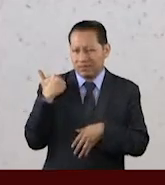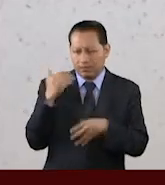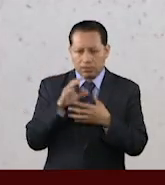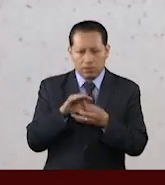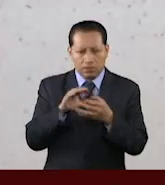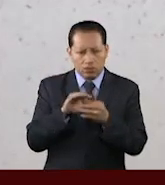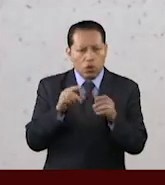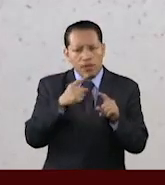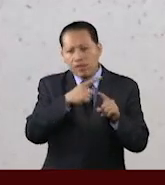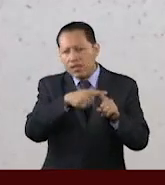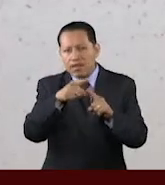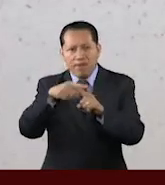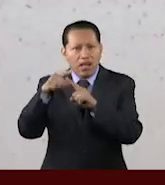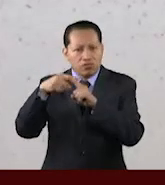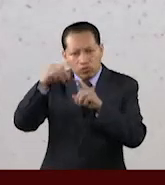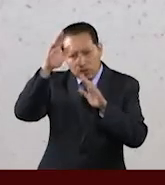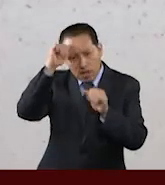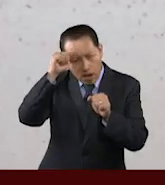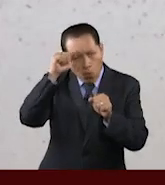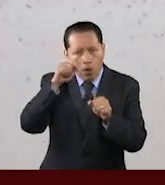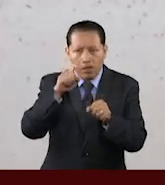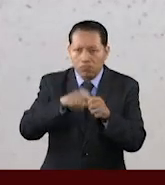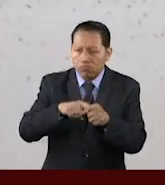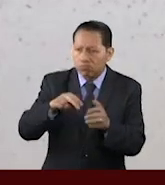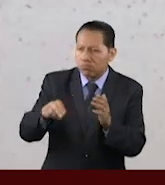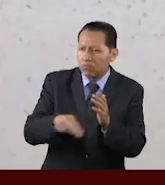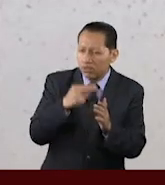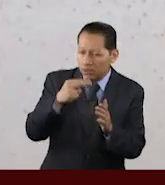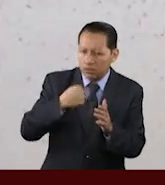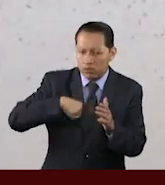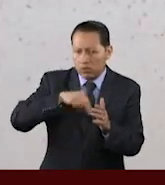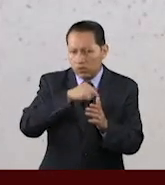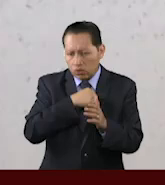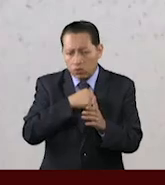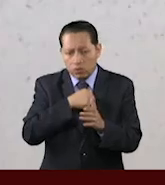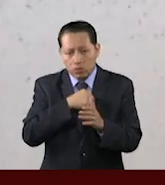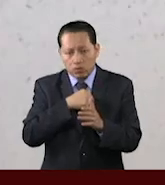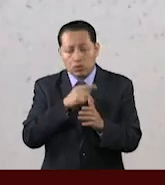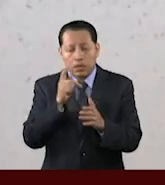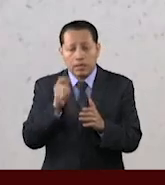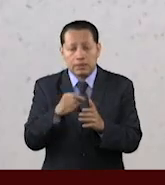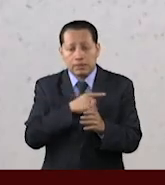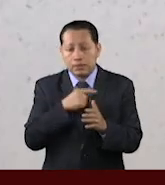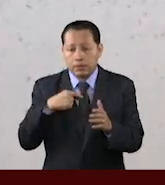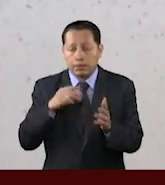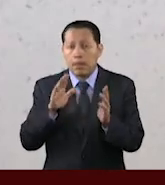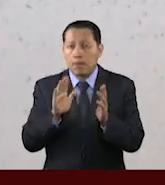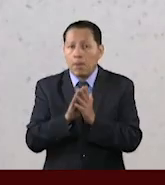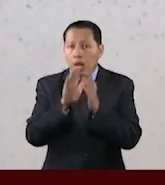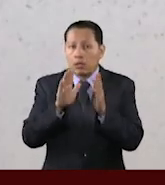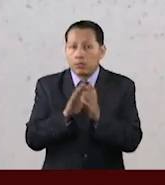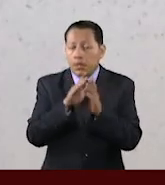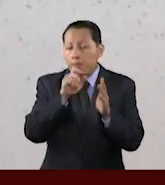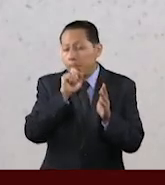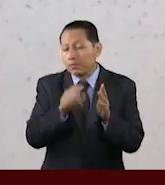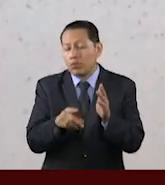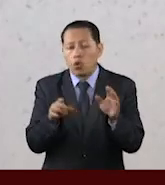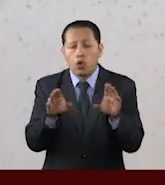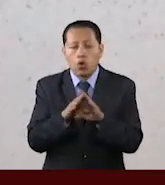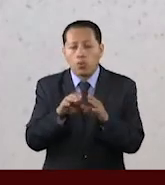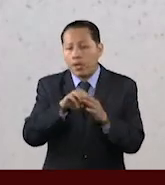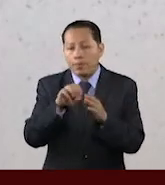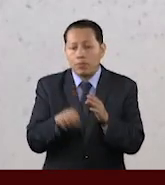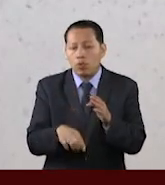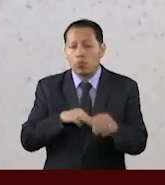diversos tratados que nos tocará este en los que nos tocará participar eh Como es